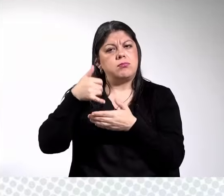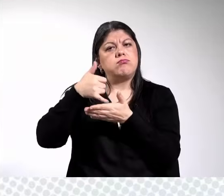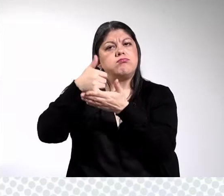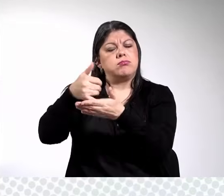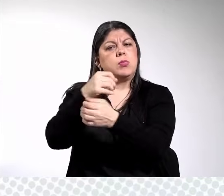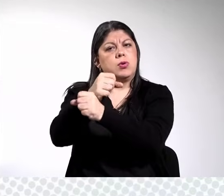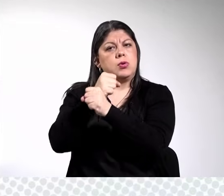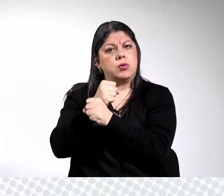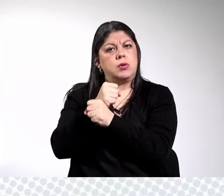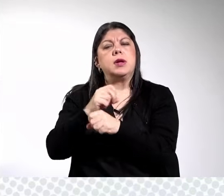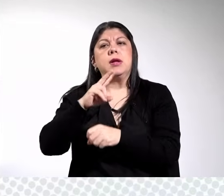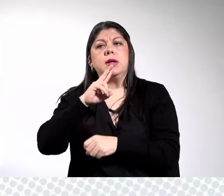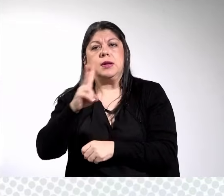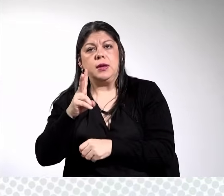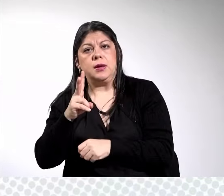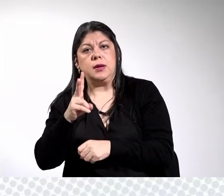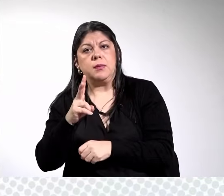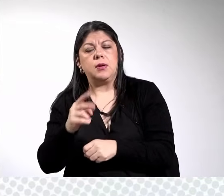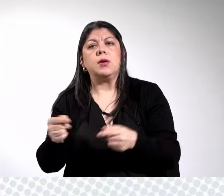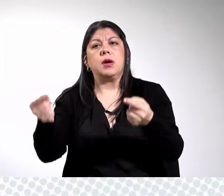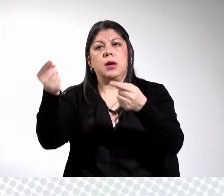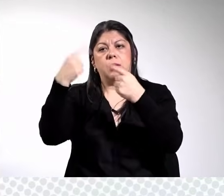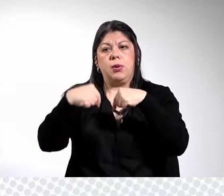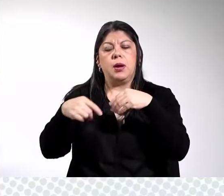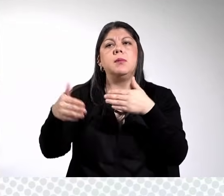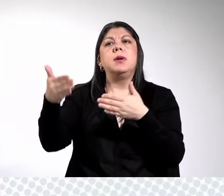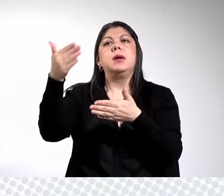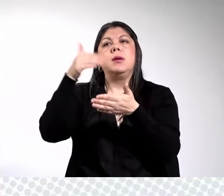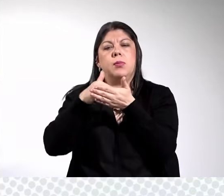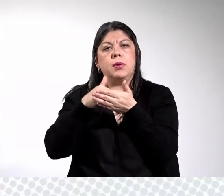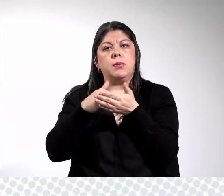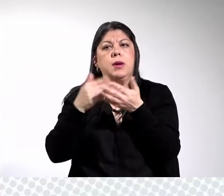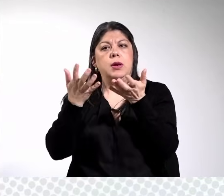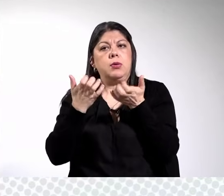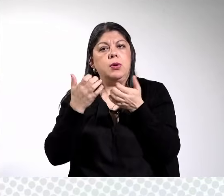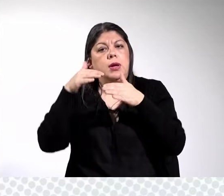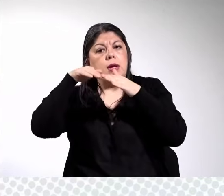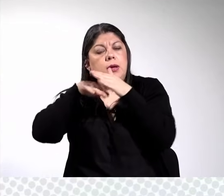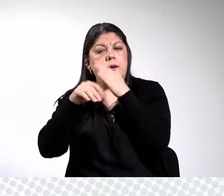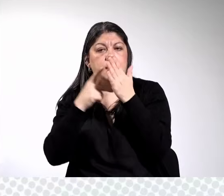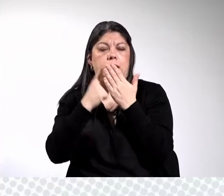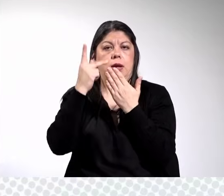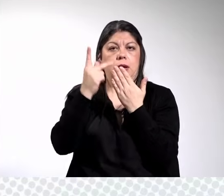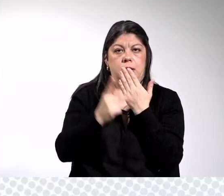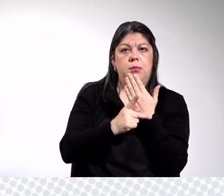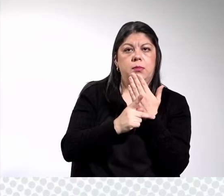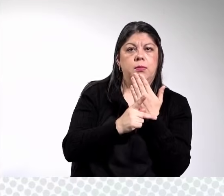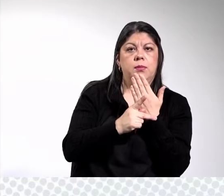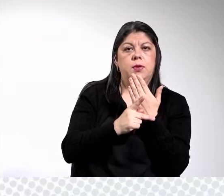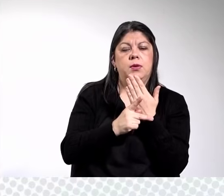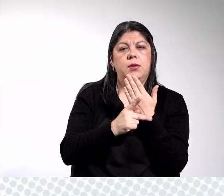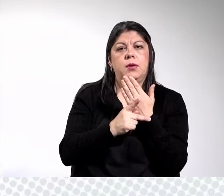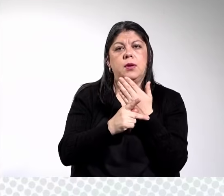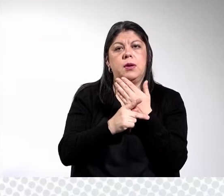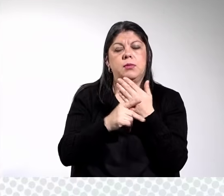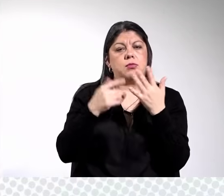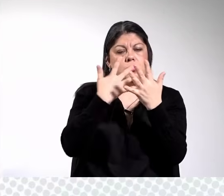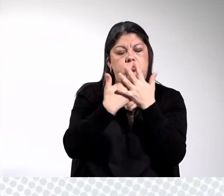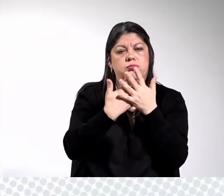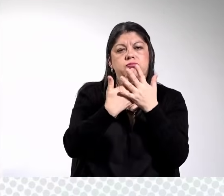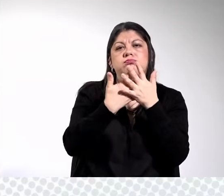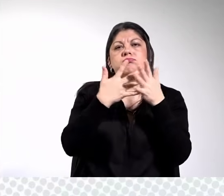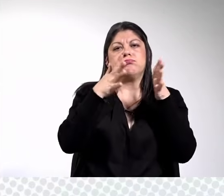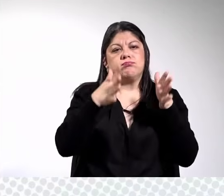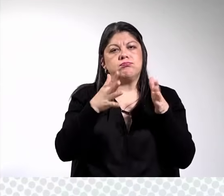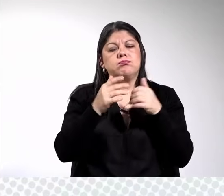es cierto que aquella persona reincidente, aquella persona que no quiere entrar en programas cuando está en el sistema carcelario,